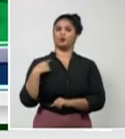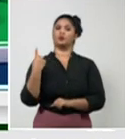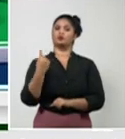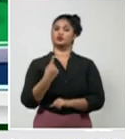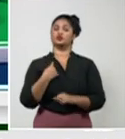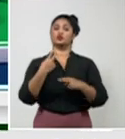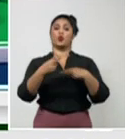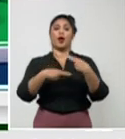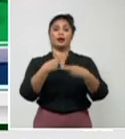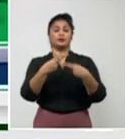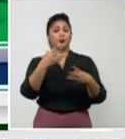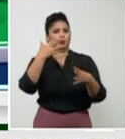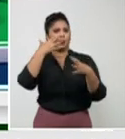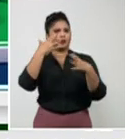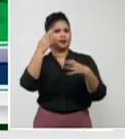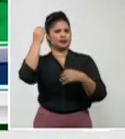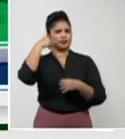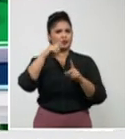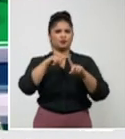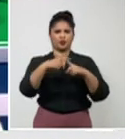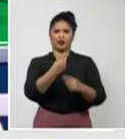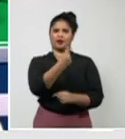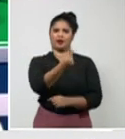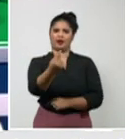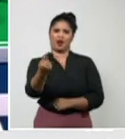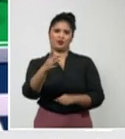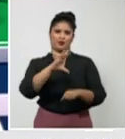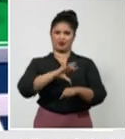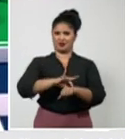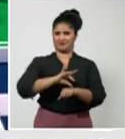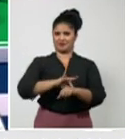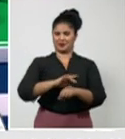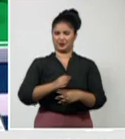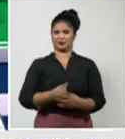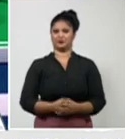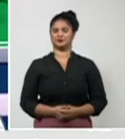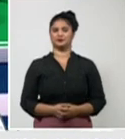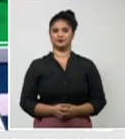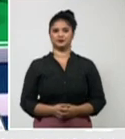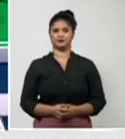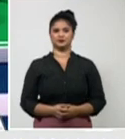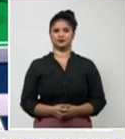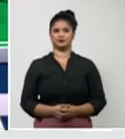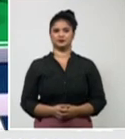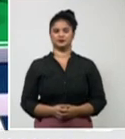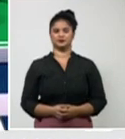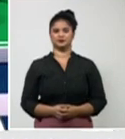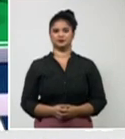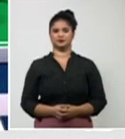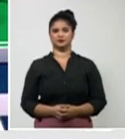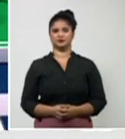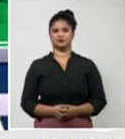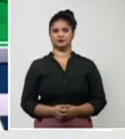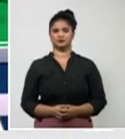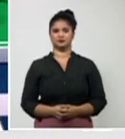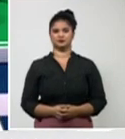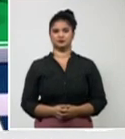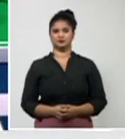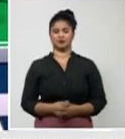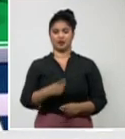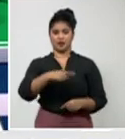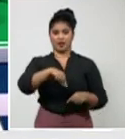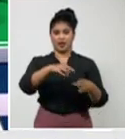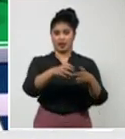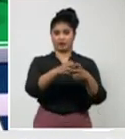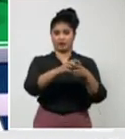es muy importante encontrar la fuente de infección. El 35 de los casos diagnosticados